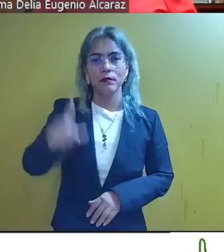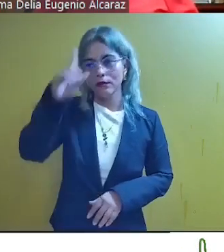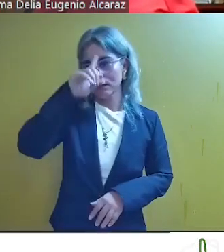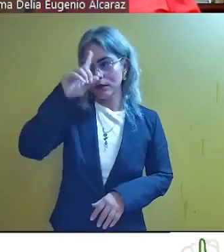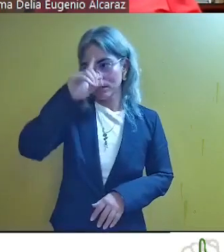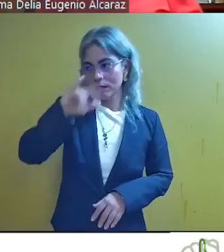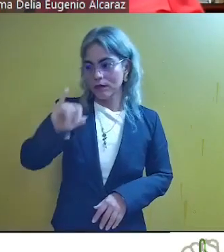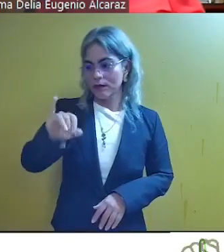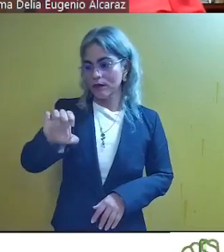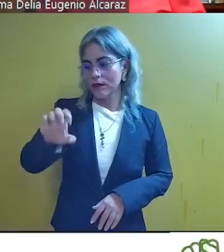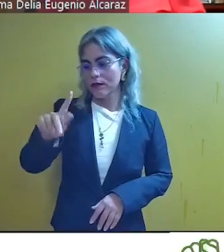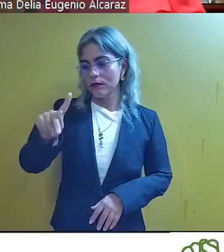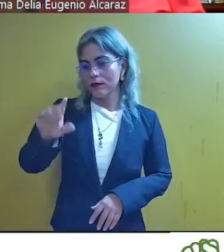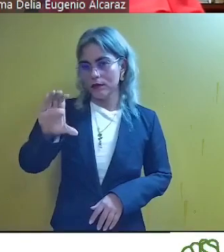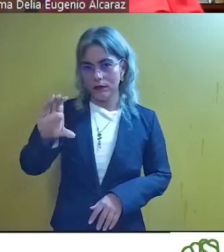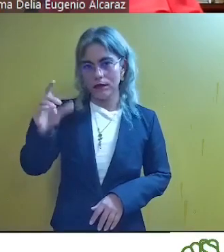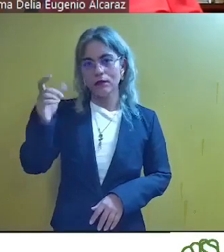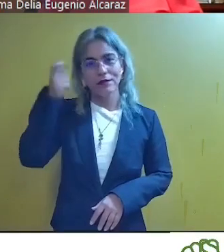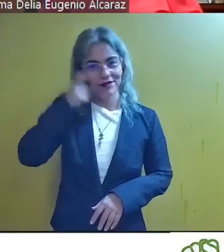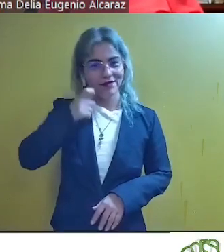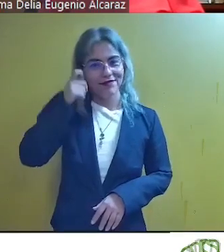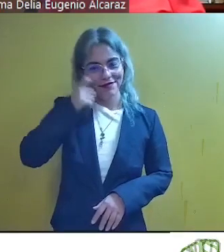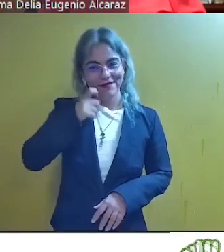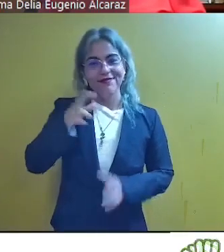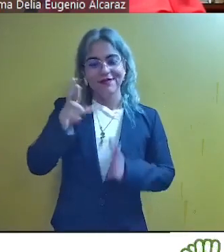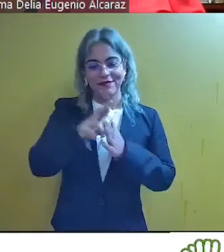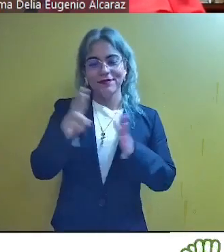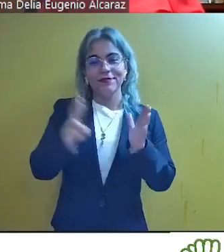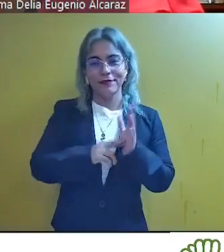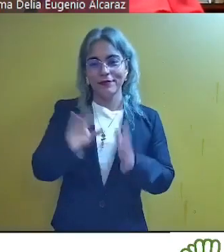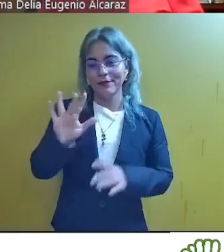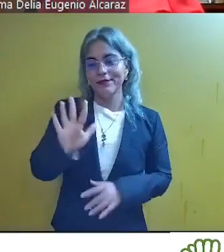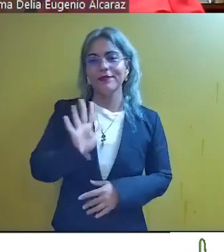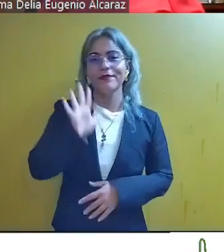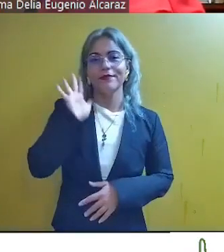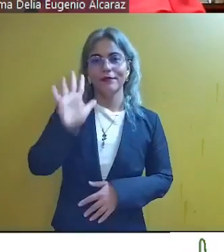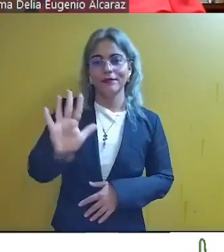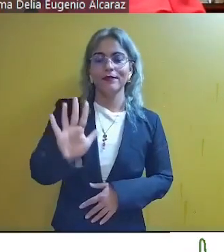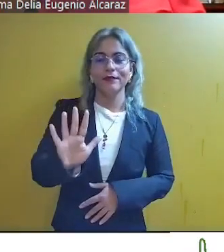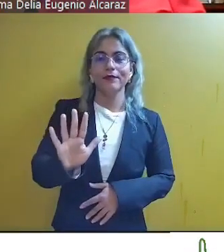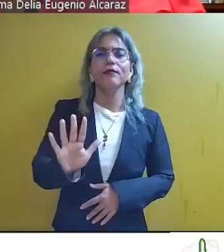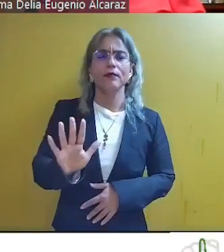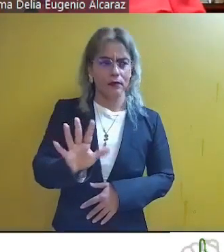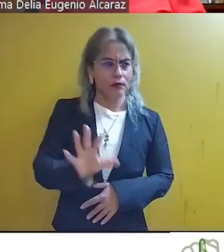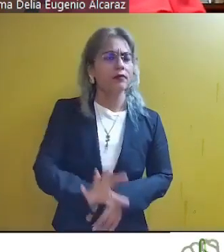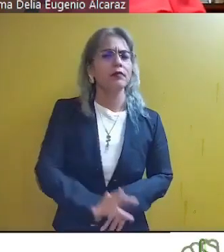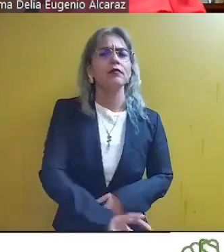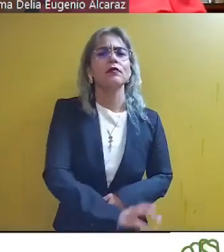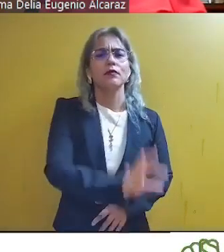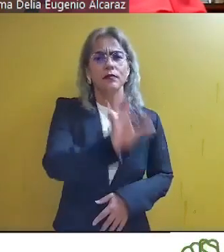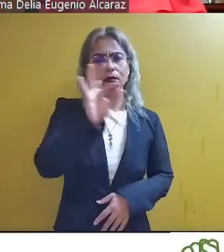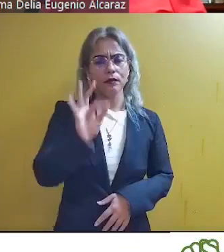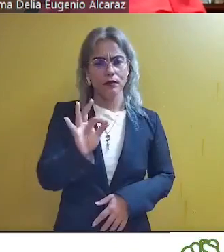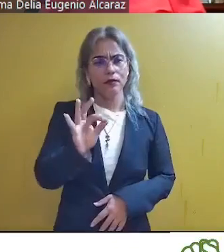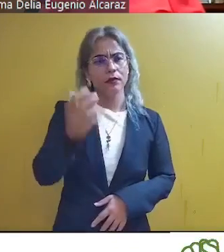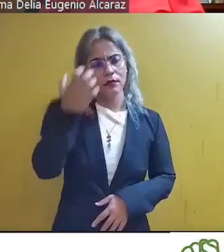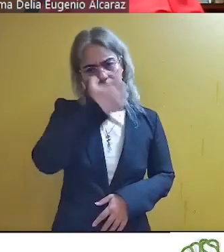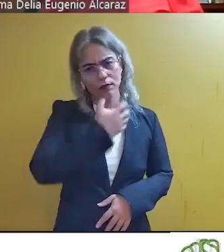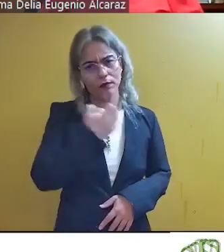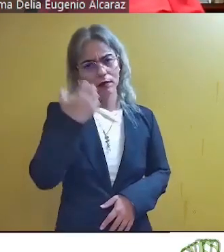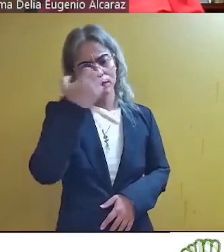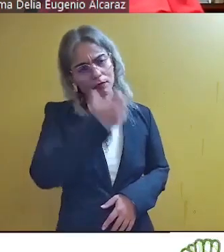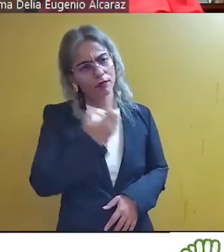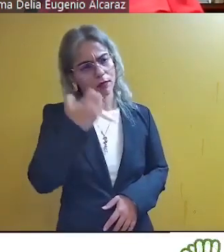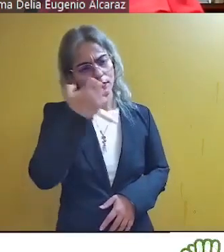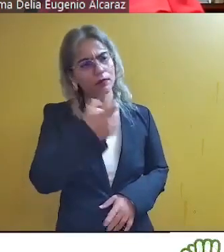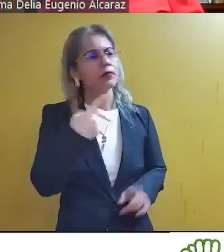como se establece en el numeral 55 del reglamento, tienen la facultad de elegir bajo su juicio personal quién es la o